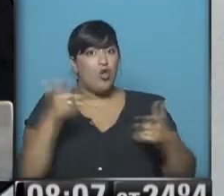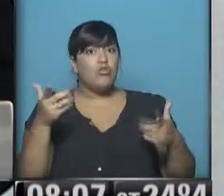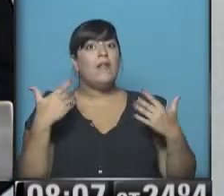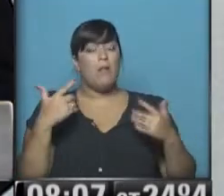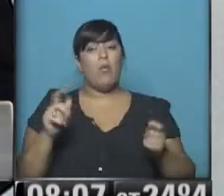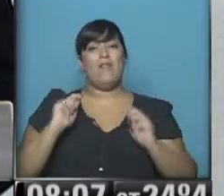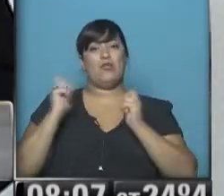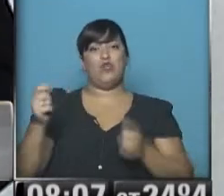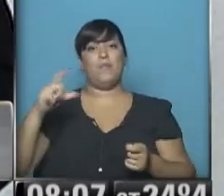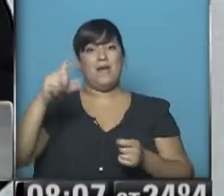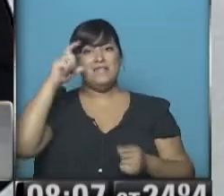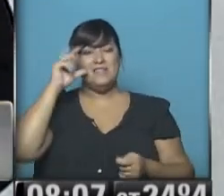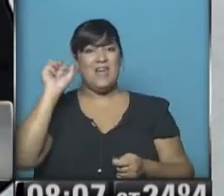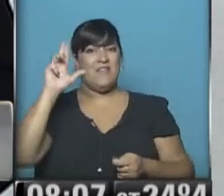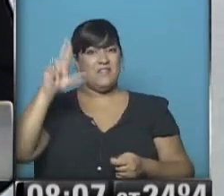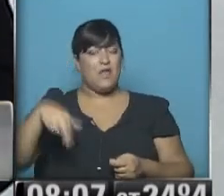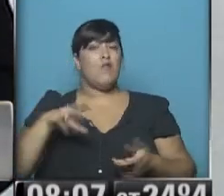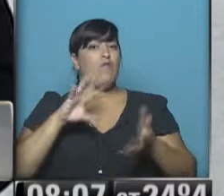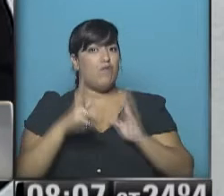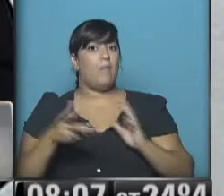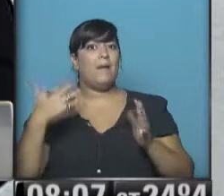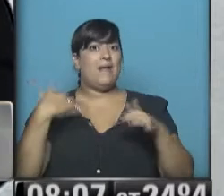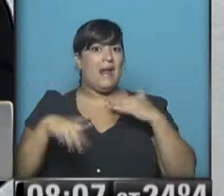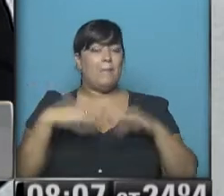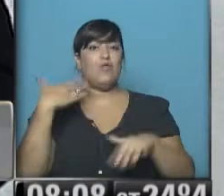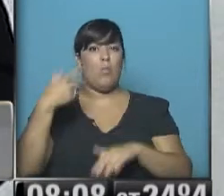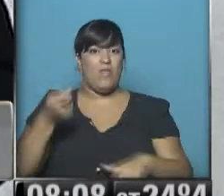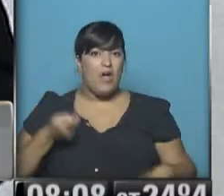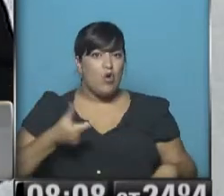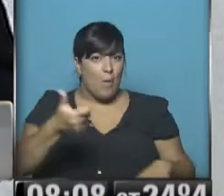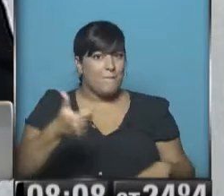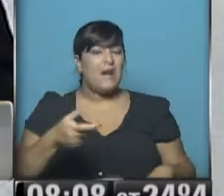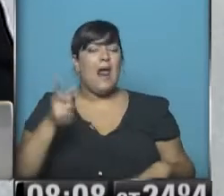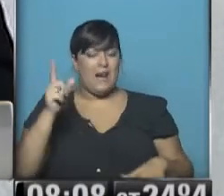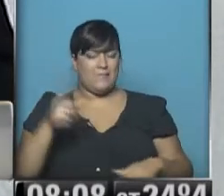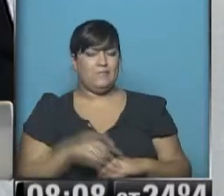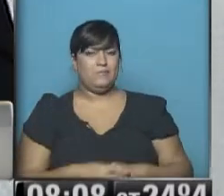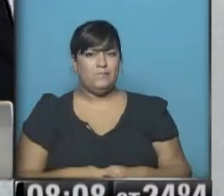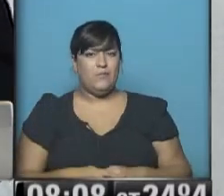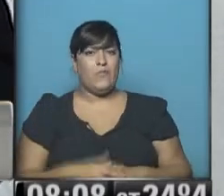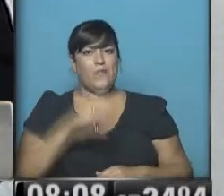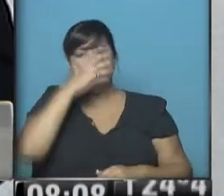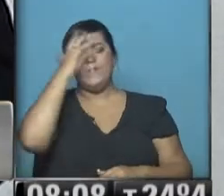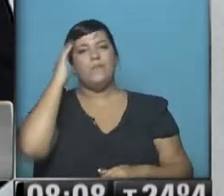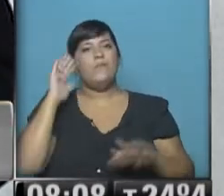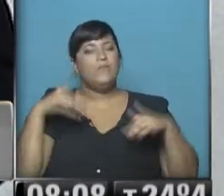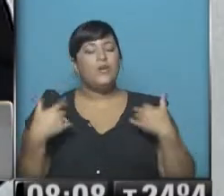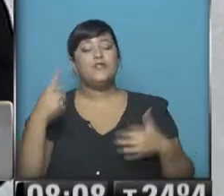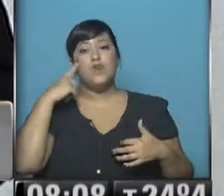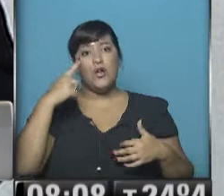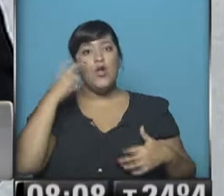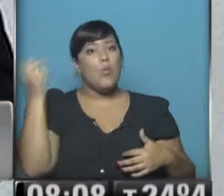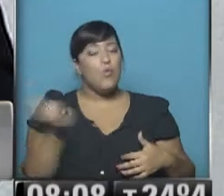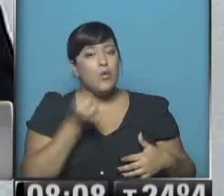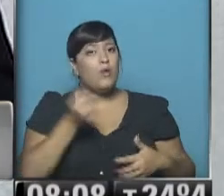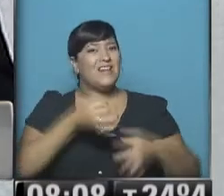azedín como un instrumento de rápida operatoria para efectuar la transacción por eso creo que es muy importante tener buena y